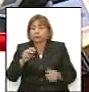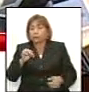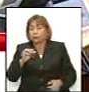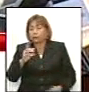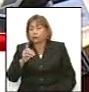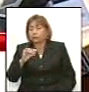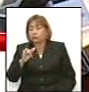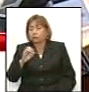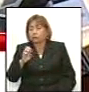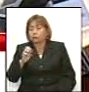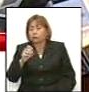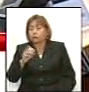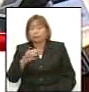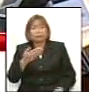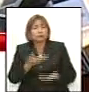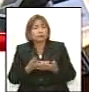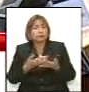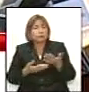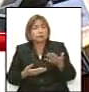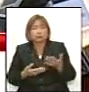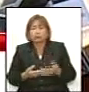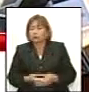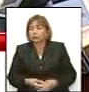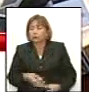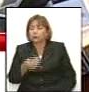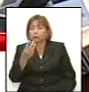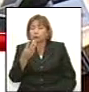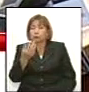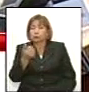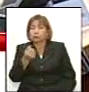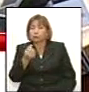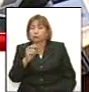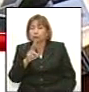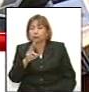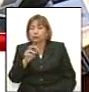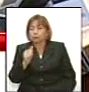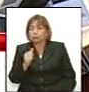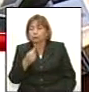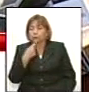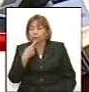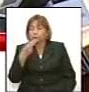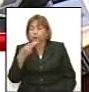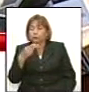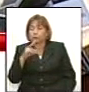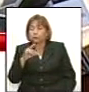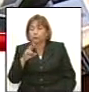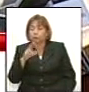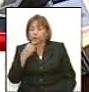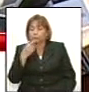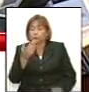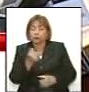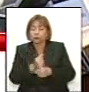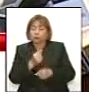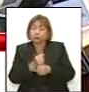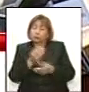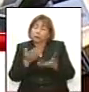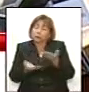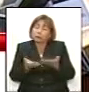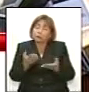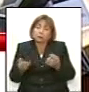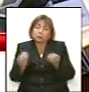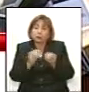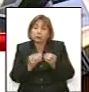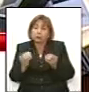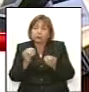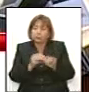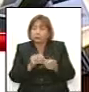ver si dentro del Plan Bicentenario de Huaura, que coordinamos con la Comisión de Huaura, podemos trabajar también algún elemento asociado al